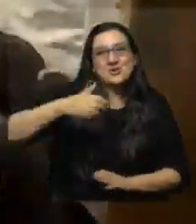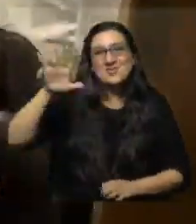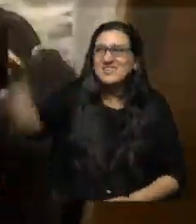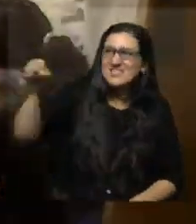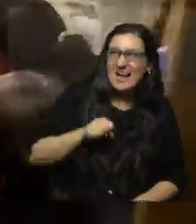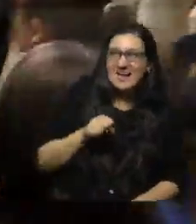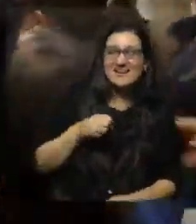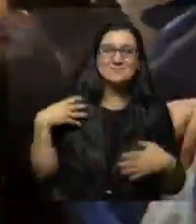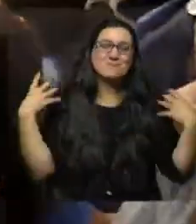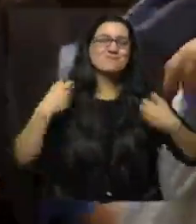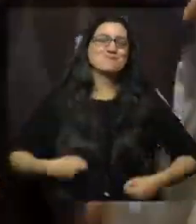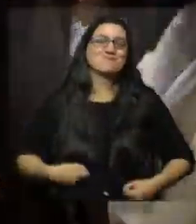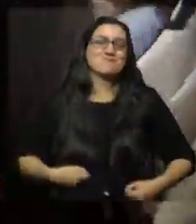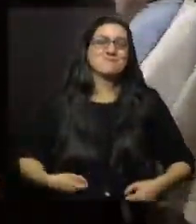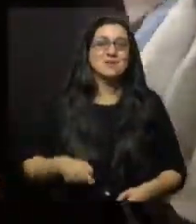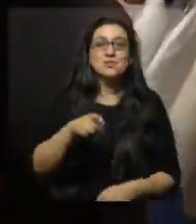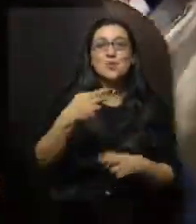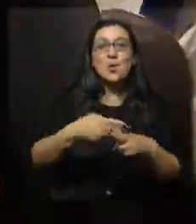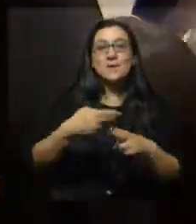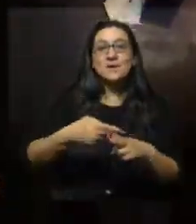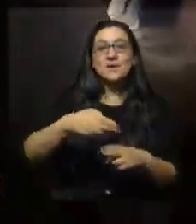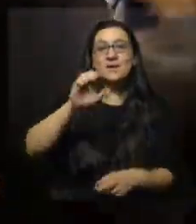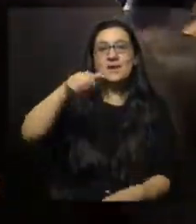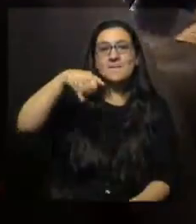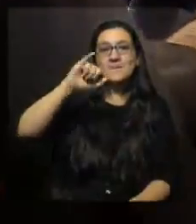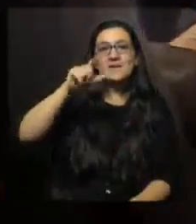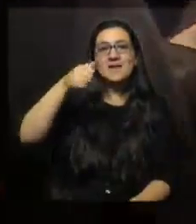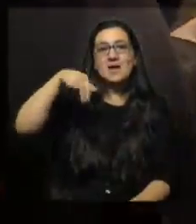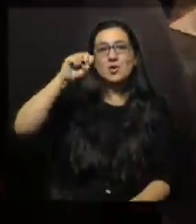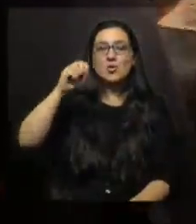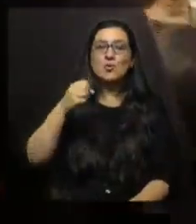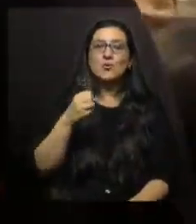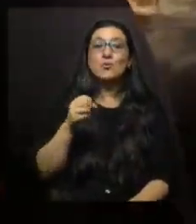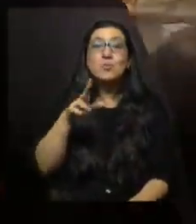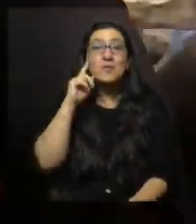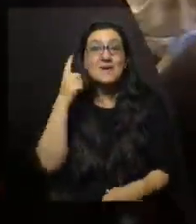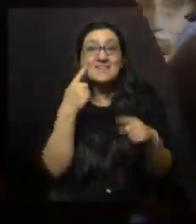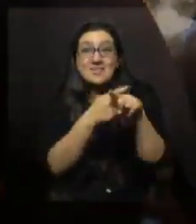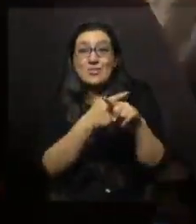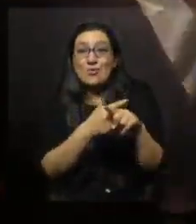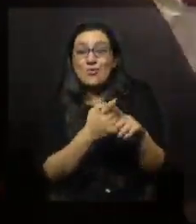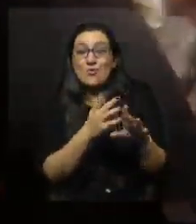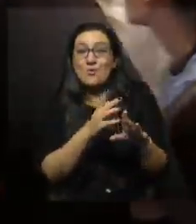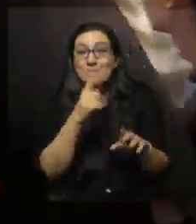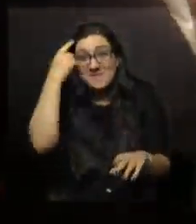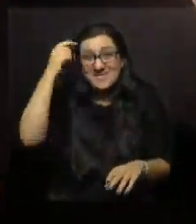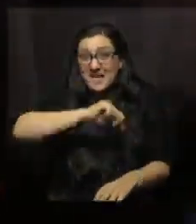hermanos mayores y traerlas a la escuela. ¿Su nombre? Emiliano. Bueno, ¿cómo ve el partido usted?